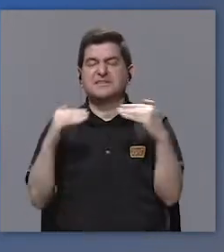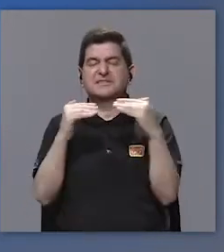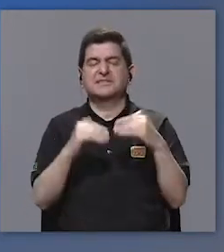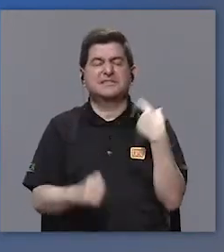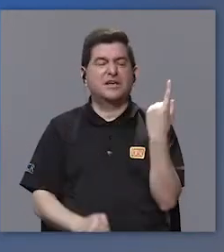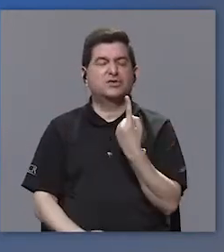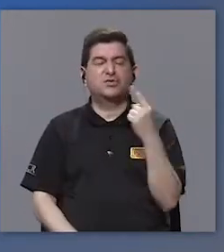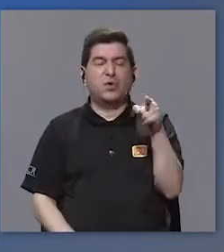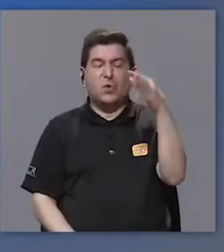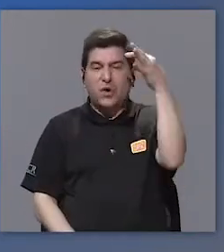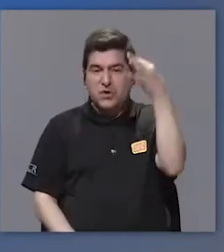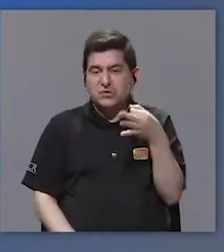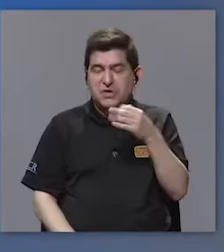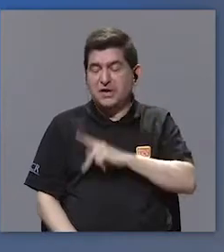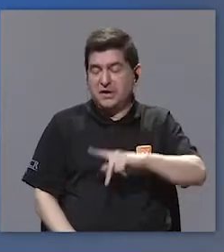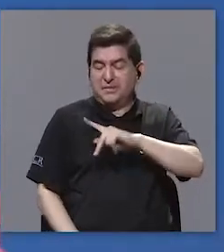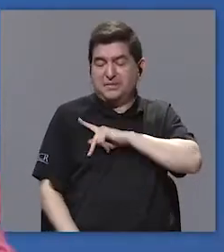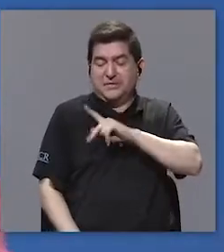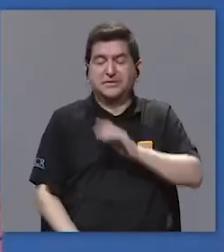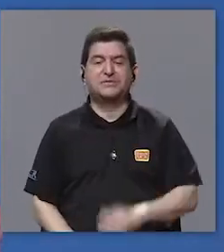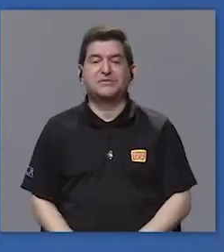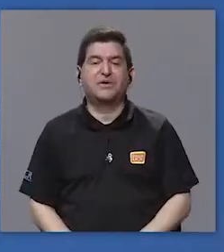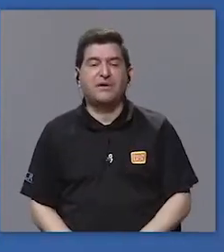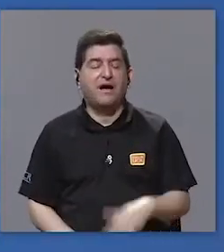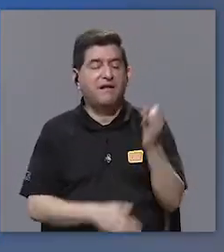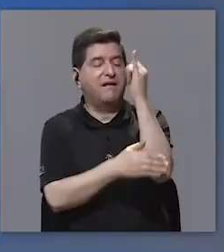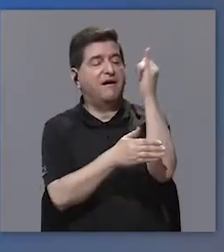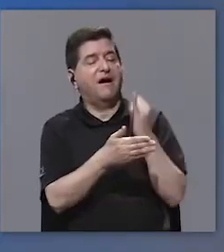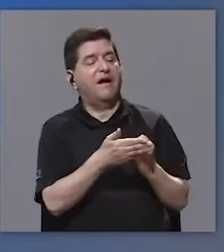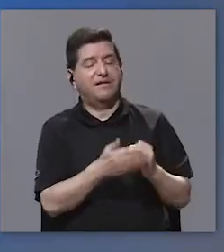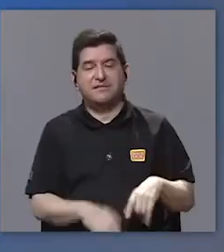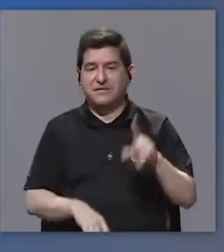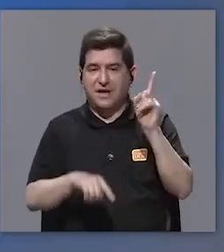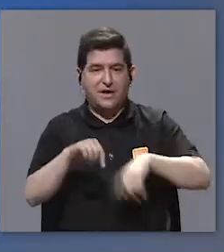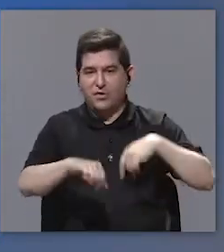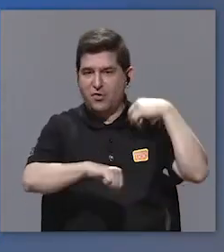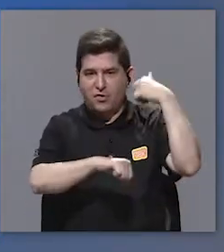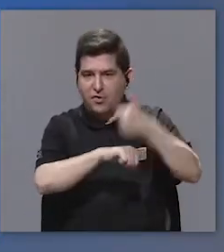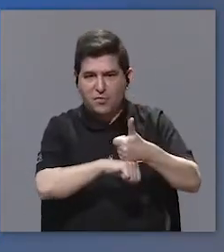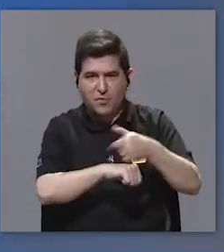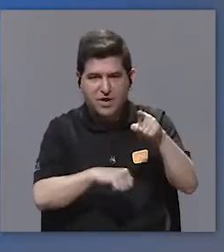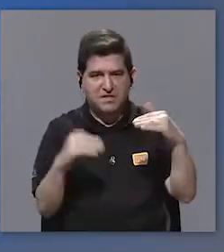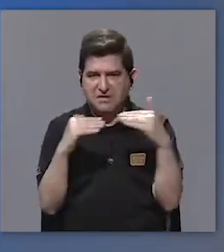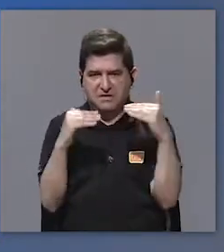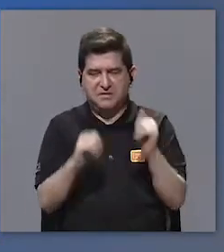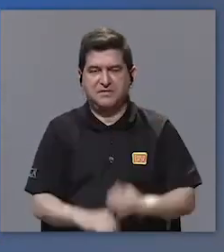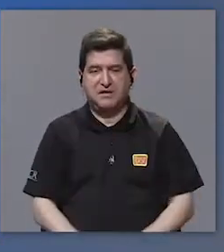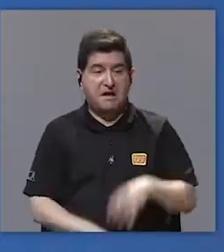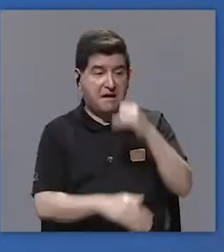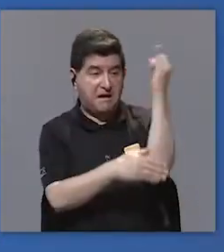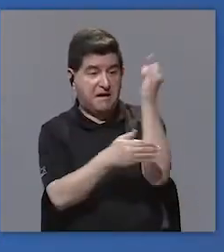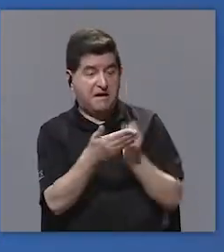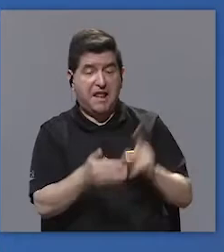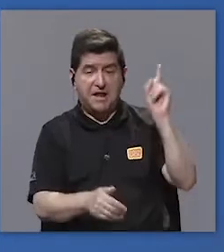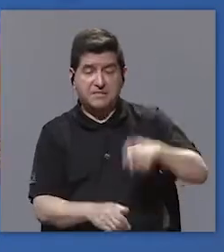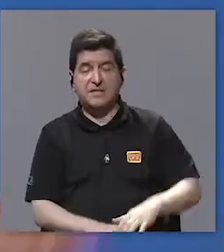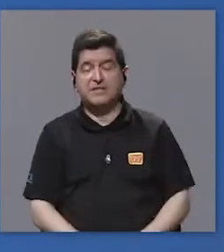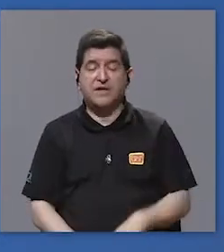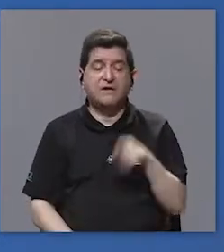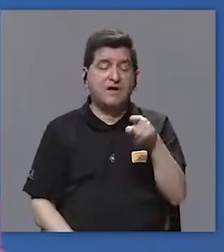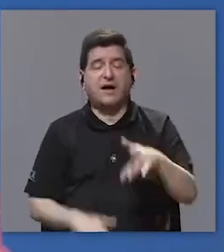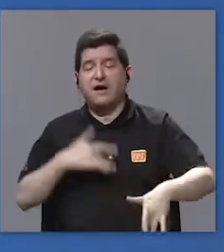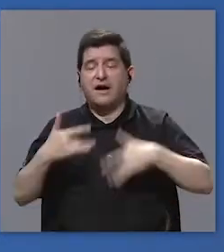rango para lo que ellos subjetivamente considera y no puede asignarse él está listado ya que el arte debe evocar